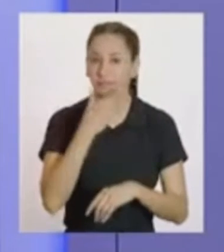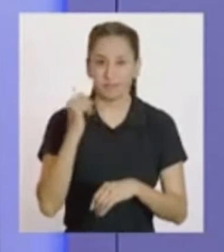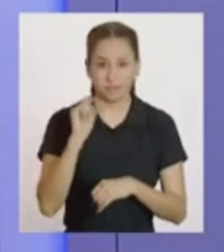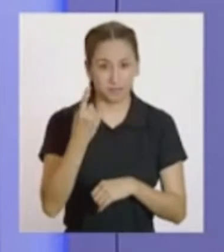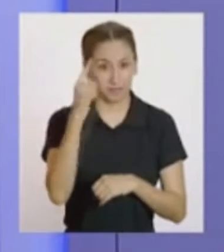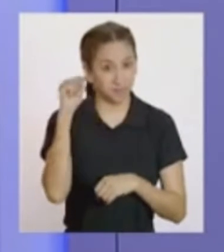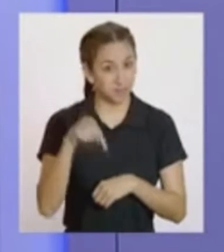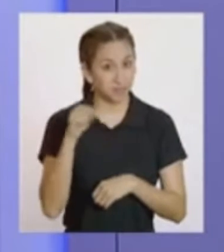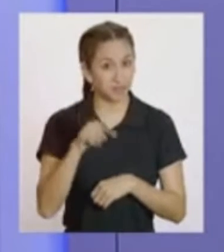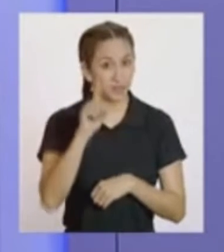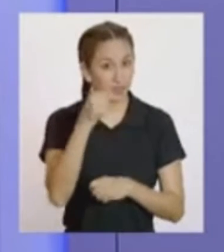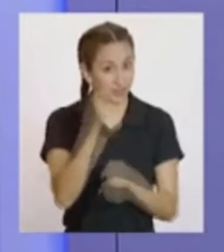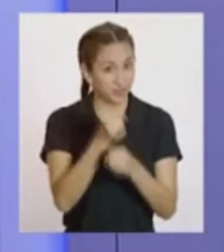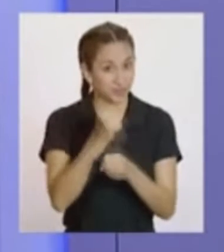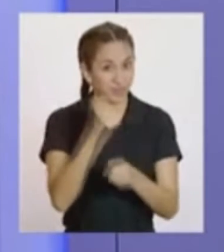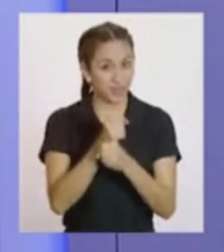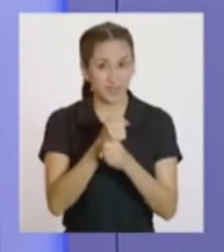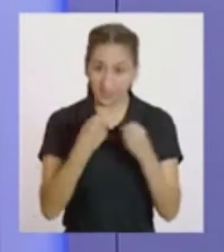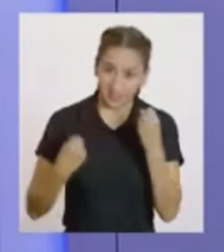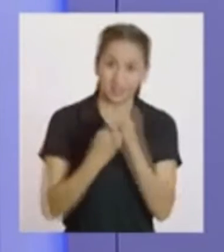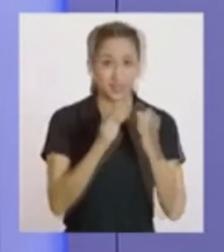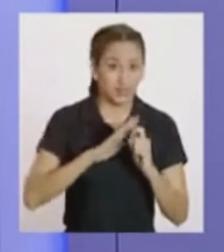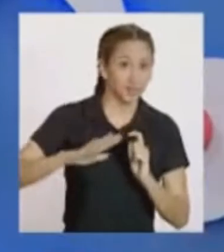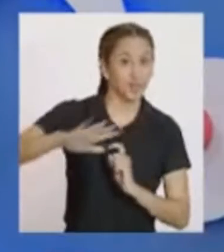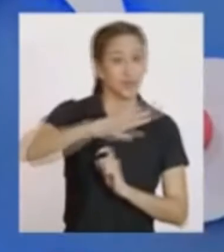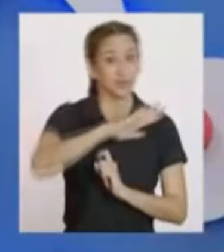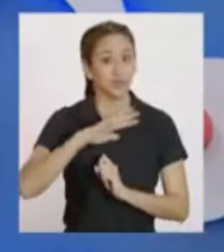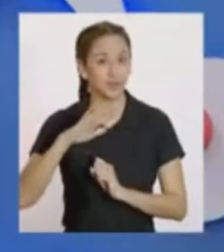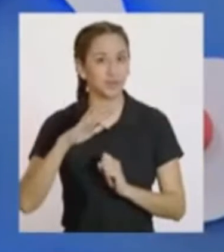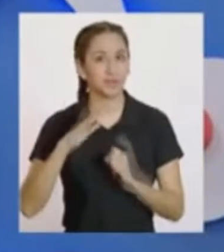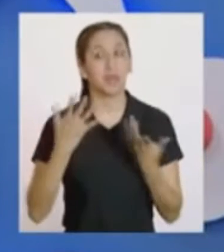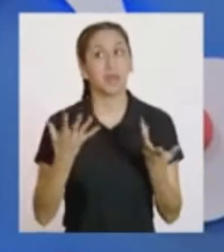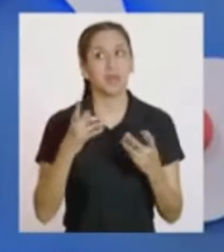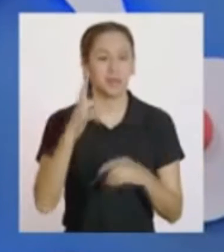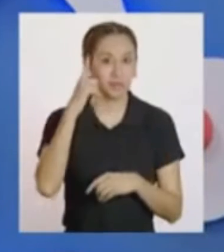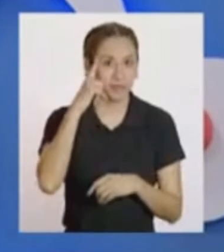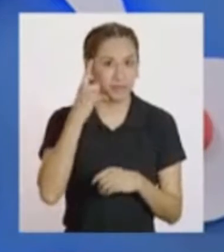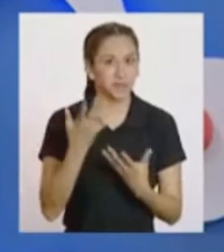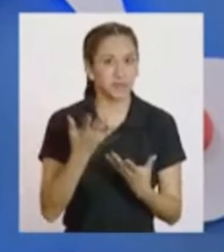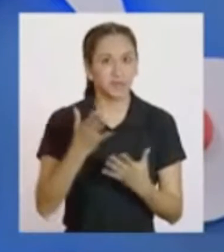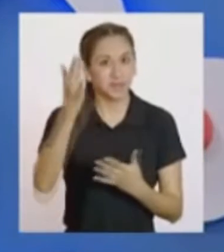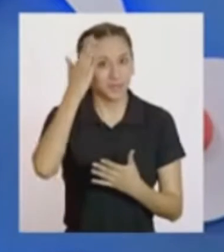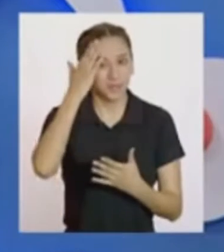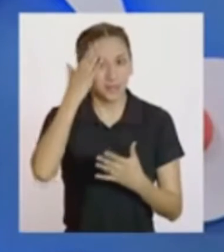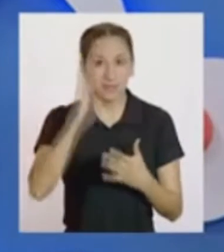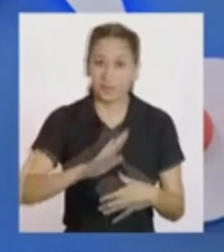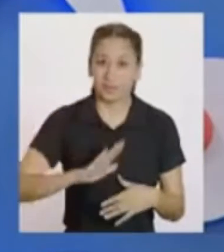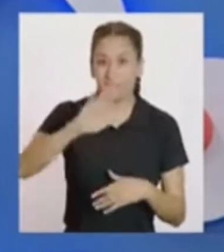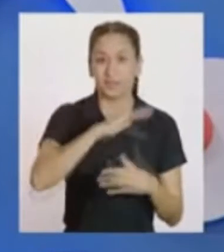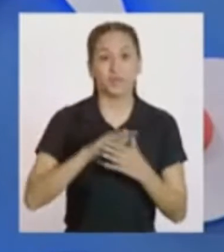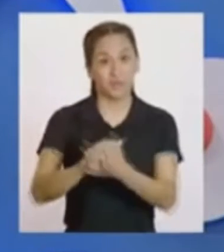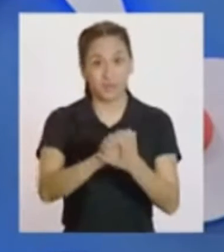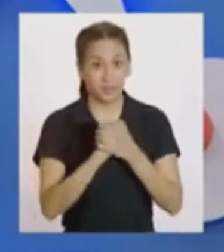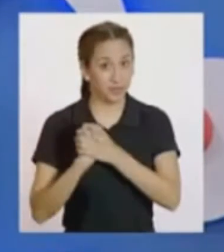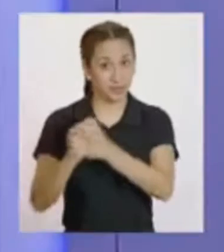mejor hacemos de esto un trabajo colectivo? Es decir, si tomamos en cuenta los saberes de nuestras amigas